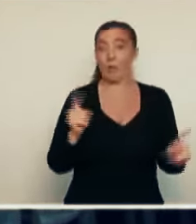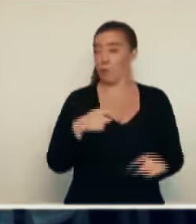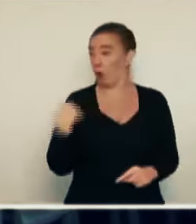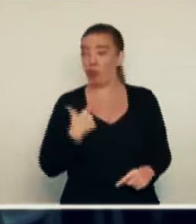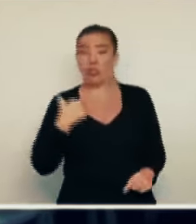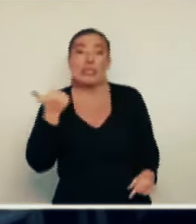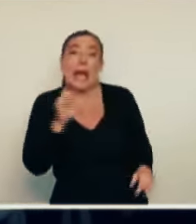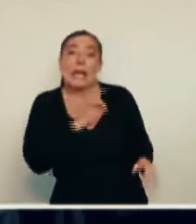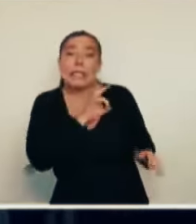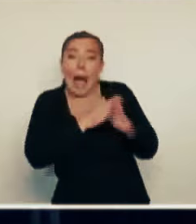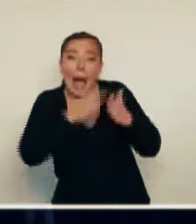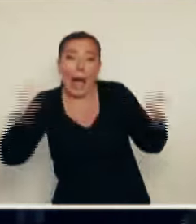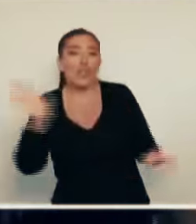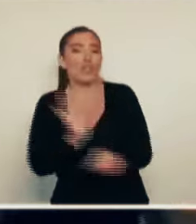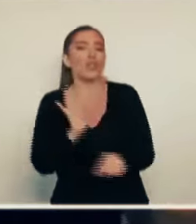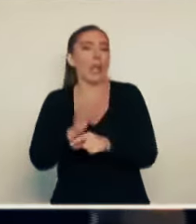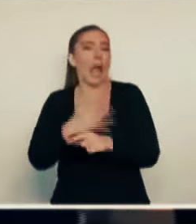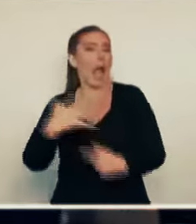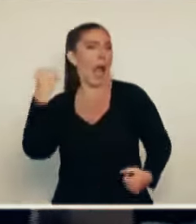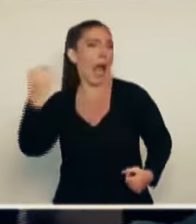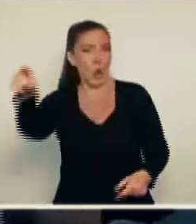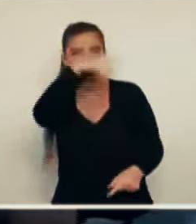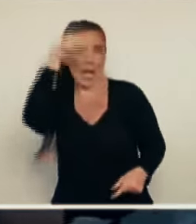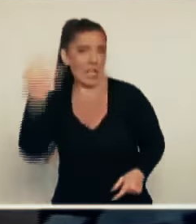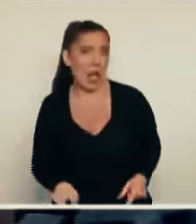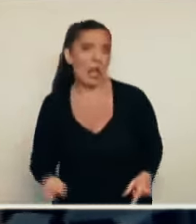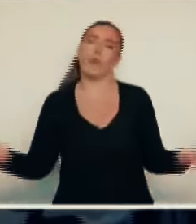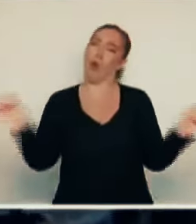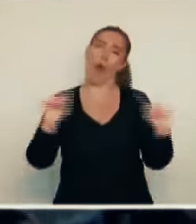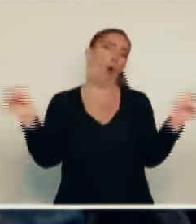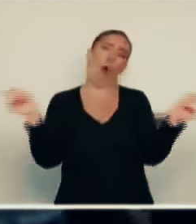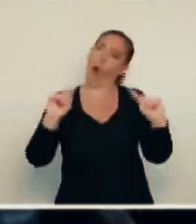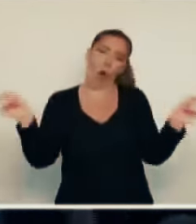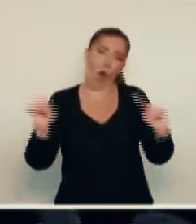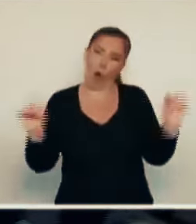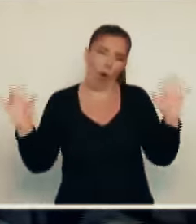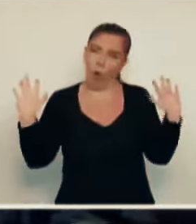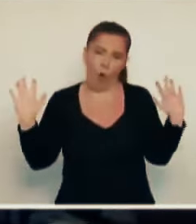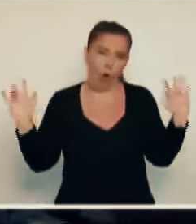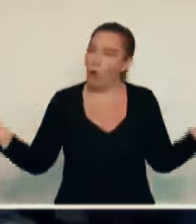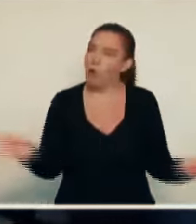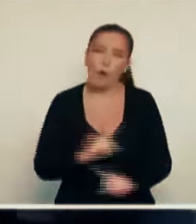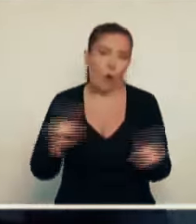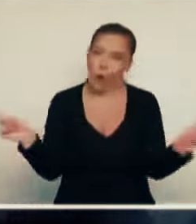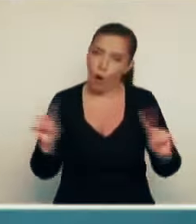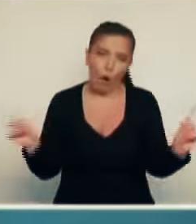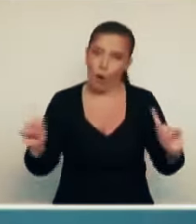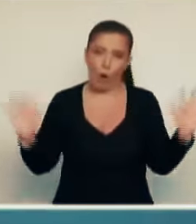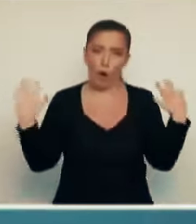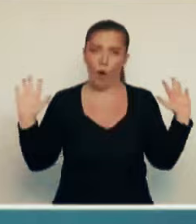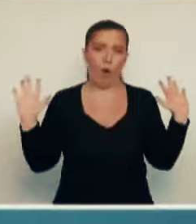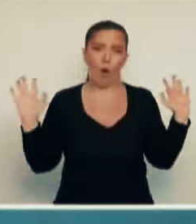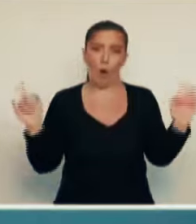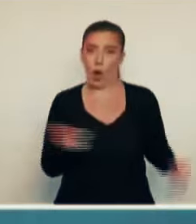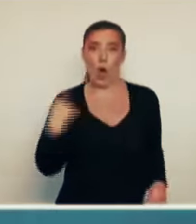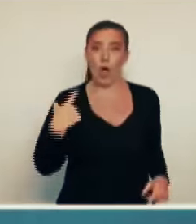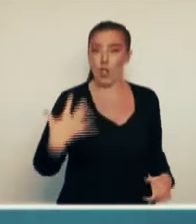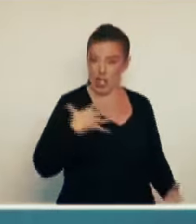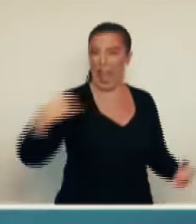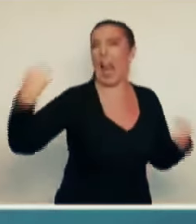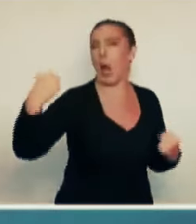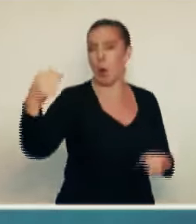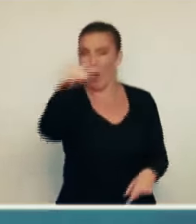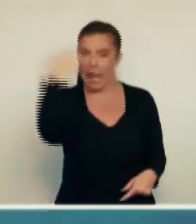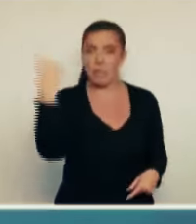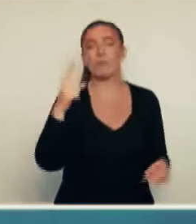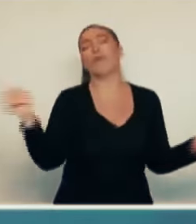6 años, ¿qué fue? ¿Somos héroes nacionales? ¡No! ¡No! ¡No! ¿Qué somos, héroes nacionales?